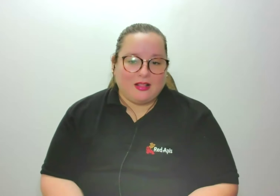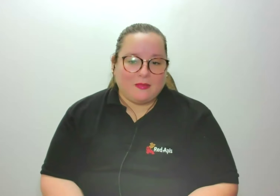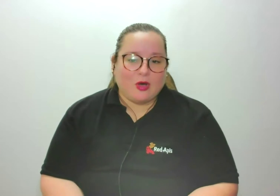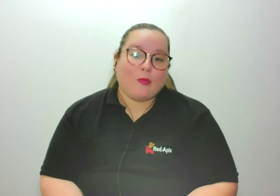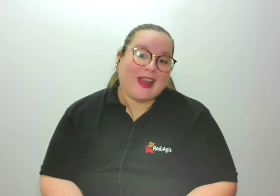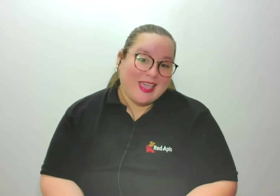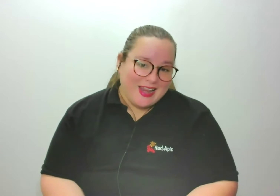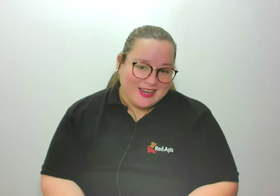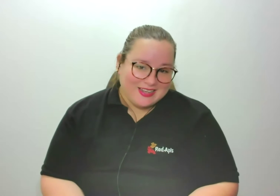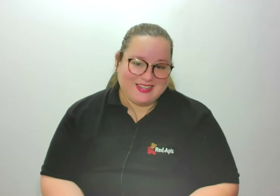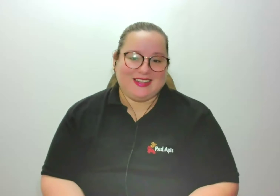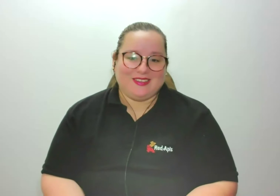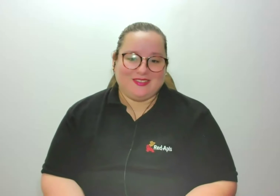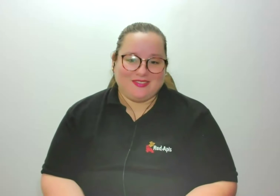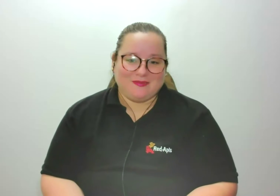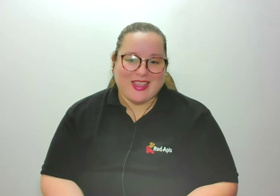o